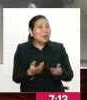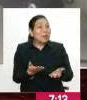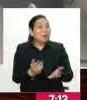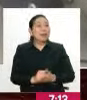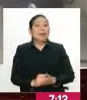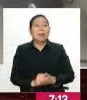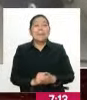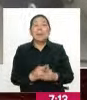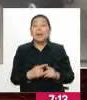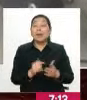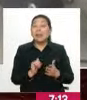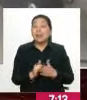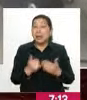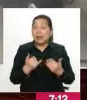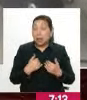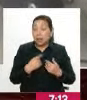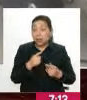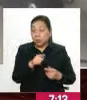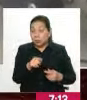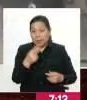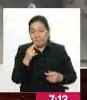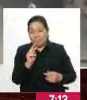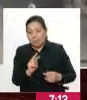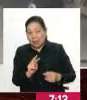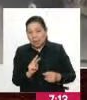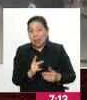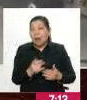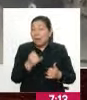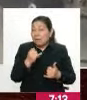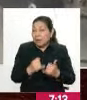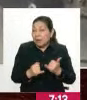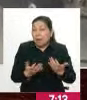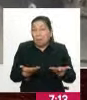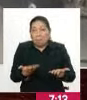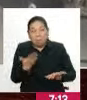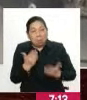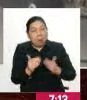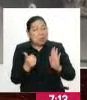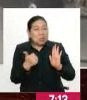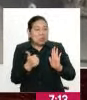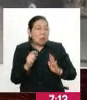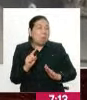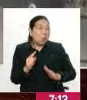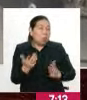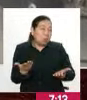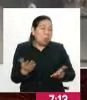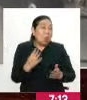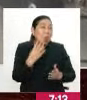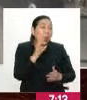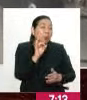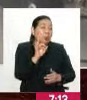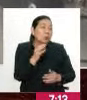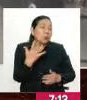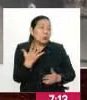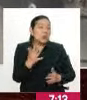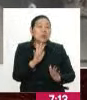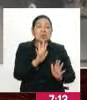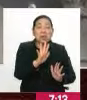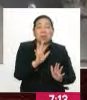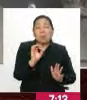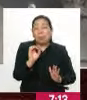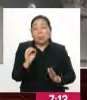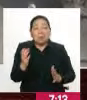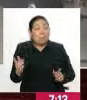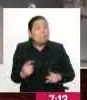primarios que tenemos que considerar, ¿no? Porque al final el sismo puede tener magnitud 6.1, 4.5,